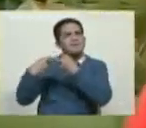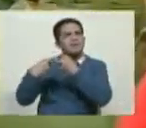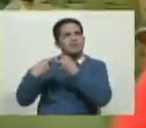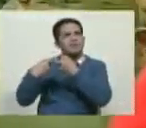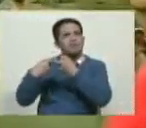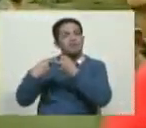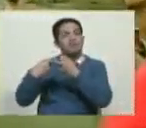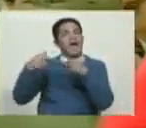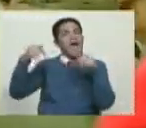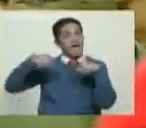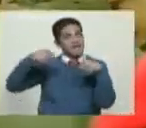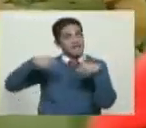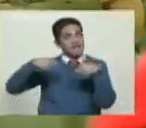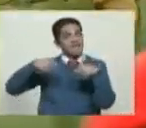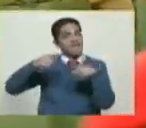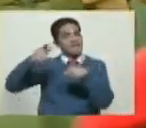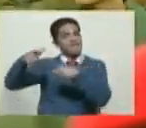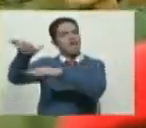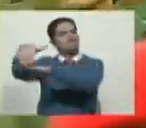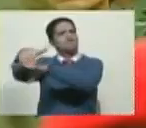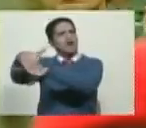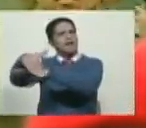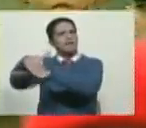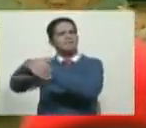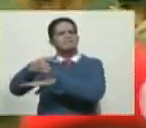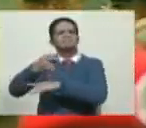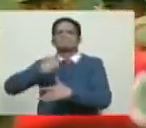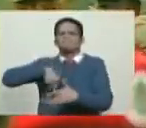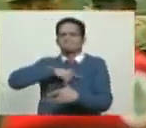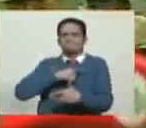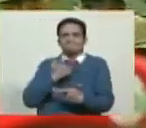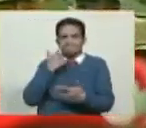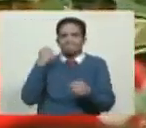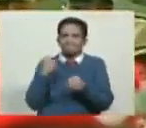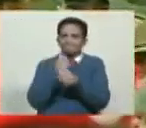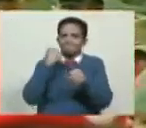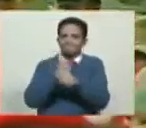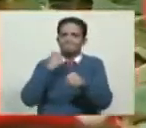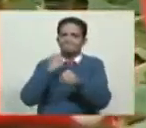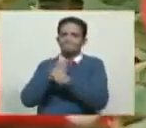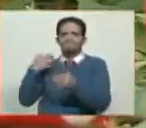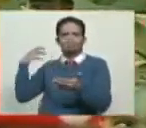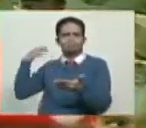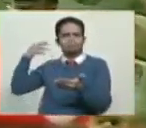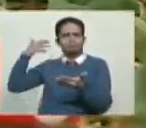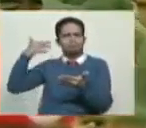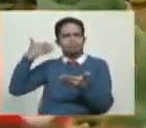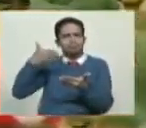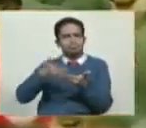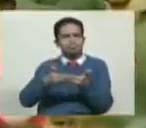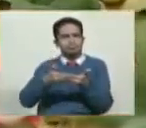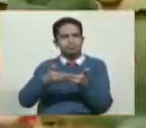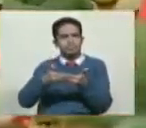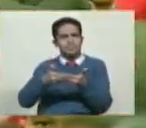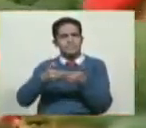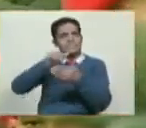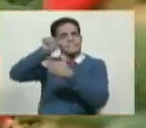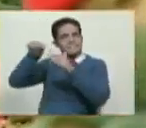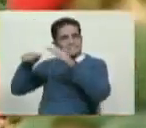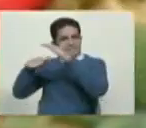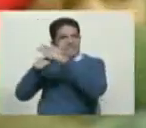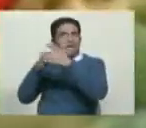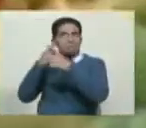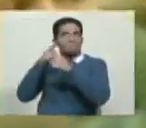externos e internos, que hemos venido trabajando desde hace mucho tiempo bajo la dirección de nuestro comandante en